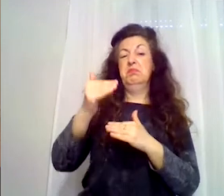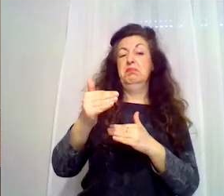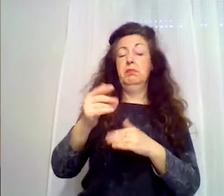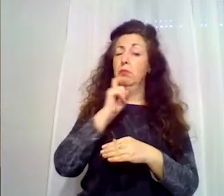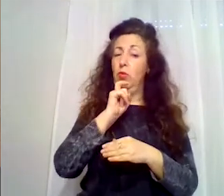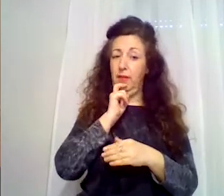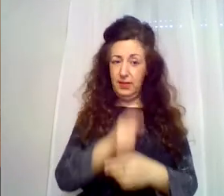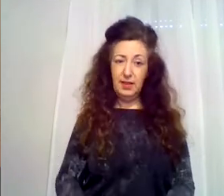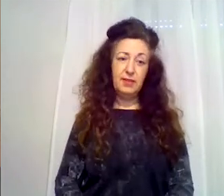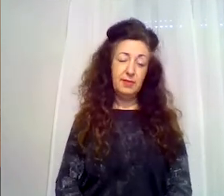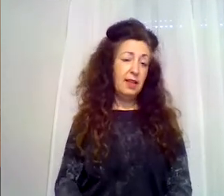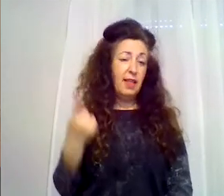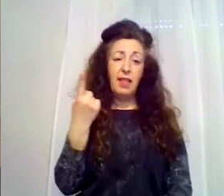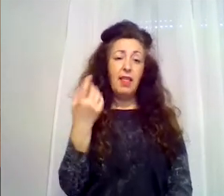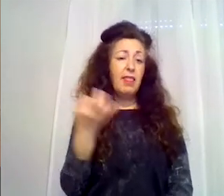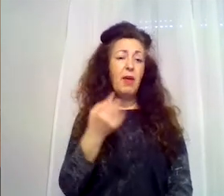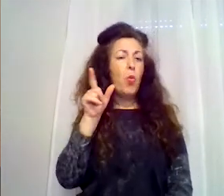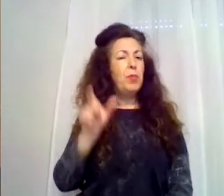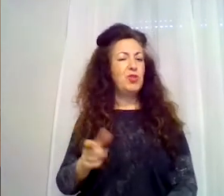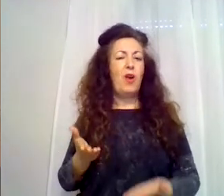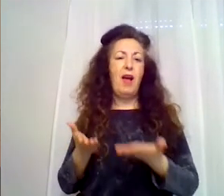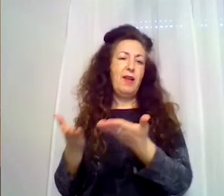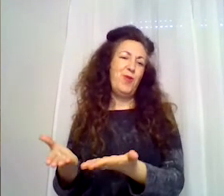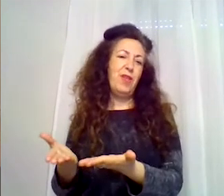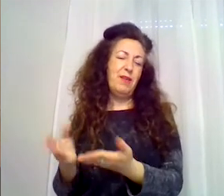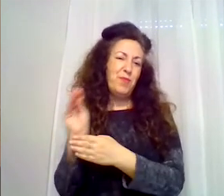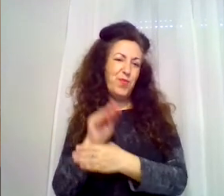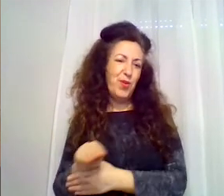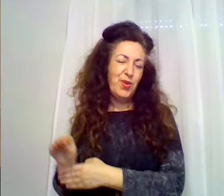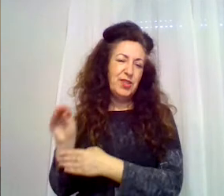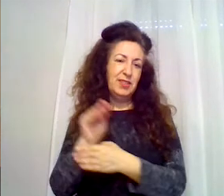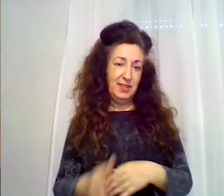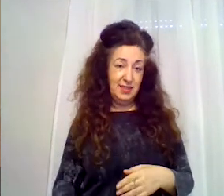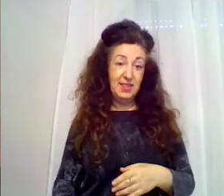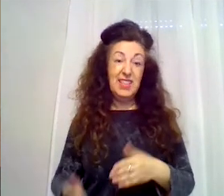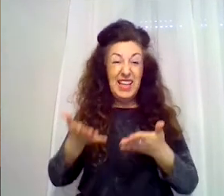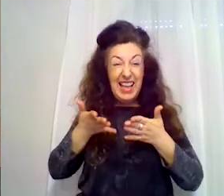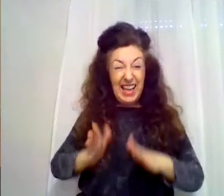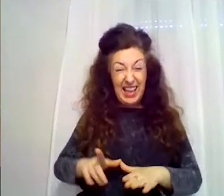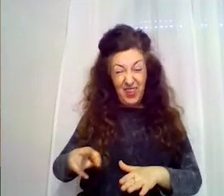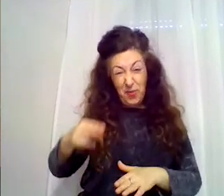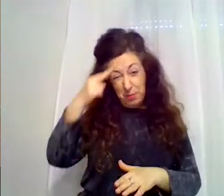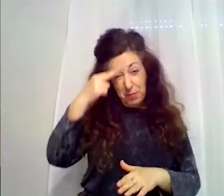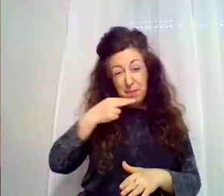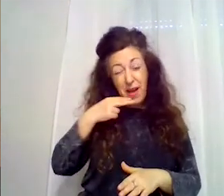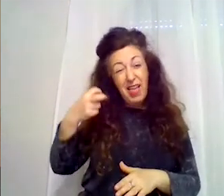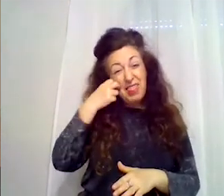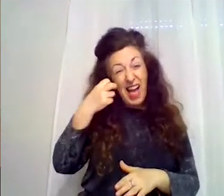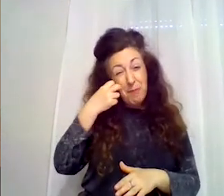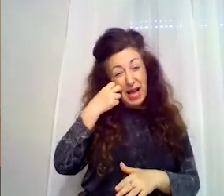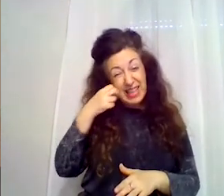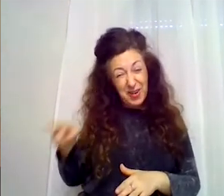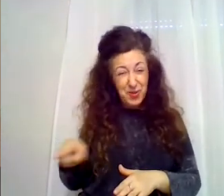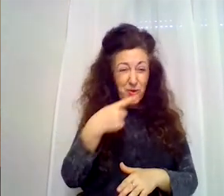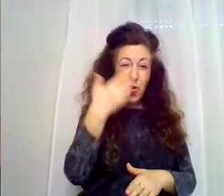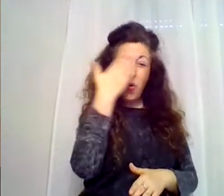conde, un personaje o un cura importante. El nombre es lo de menos. Claro, una persona con poder que